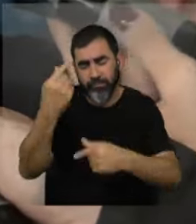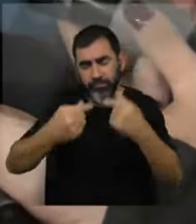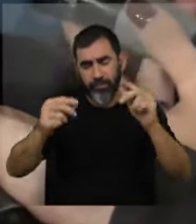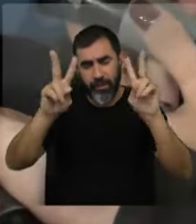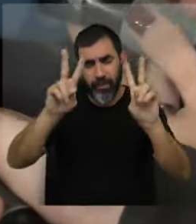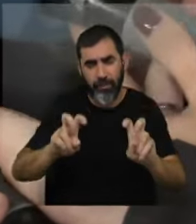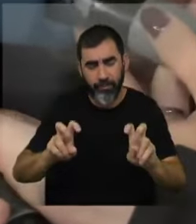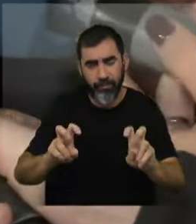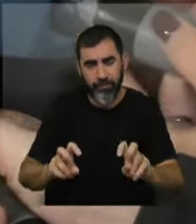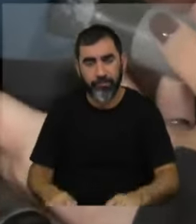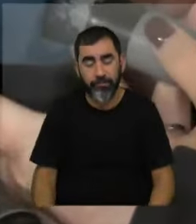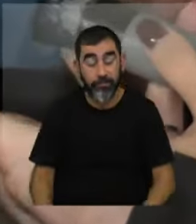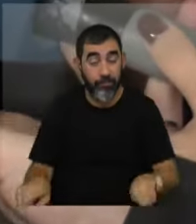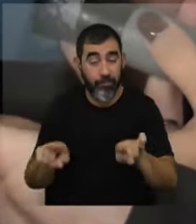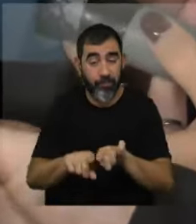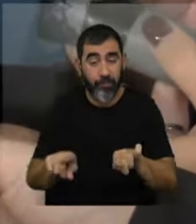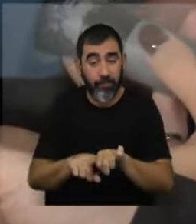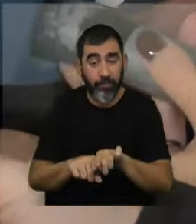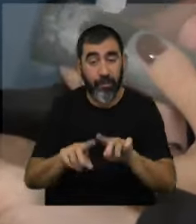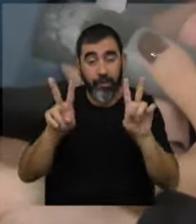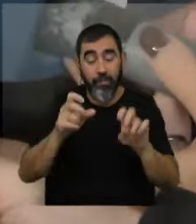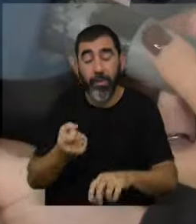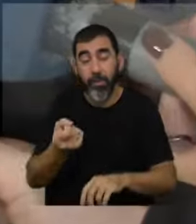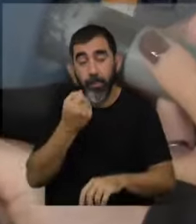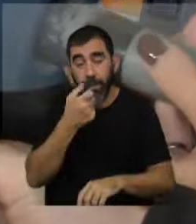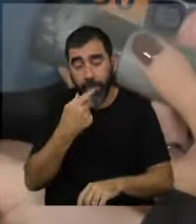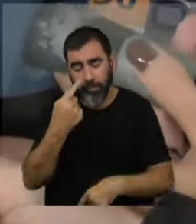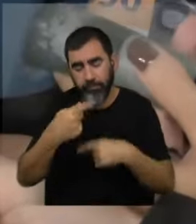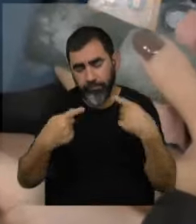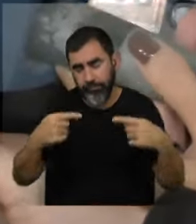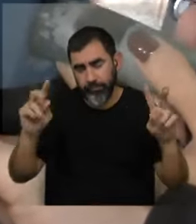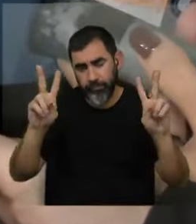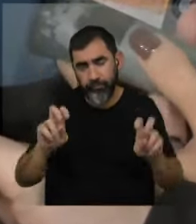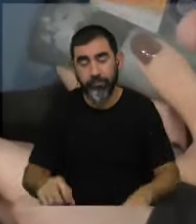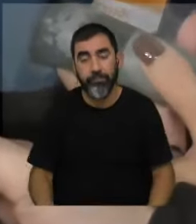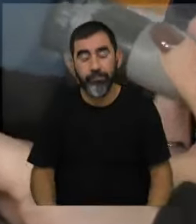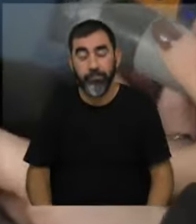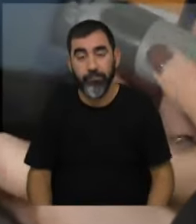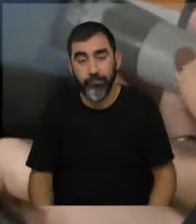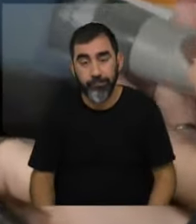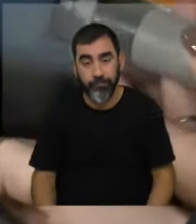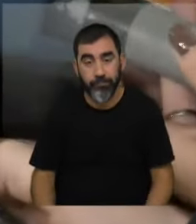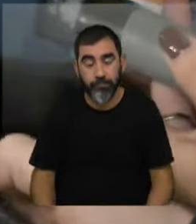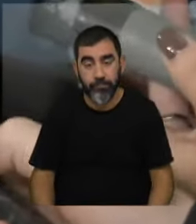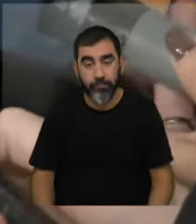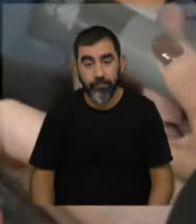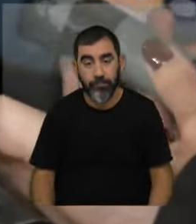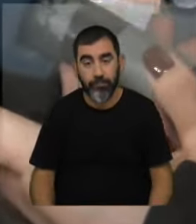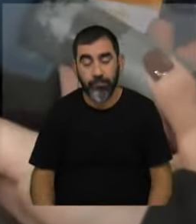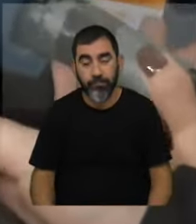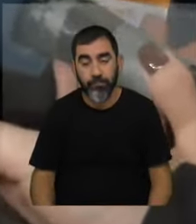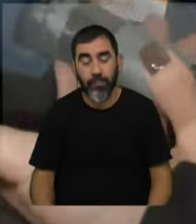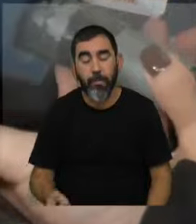y este así como entró el el tema de medicamentos van a entrar otros más este el tema de medicamentos